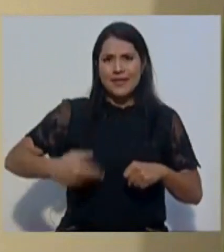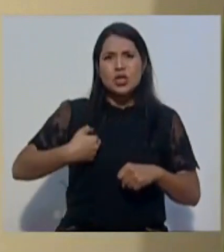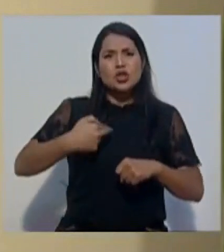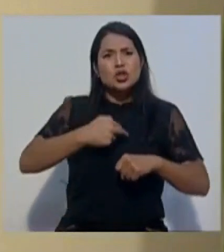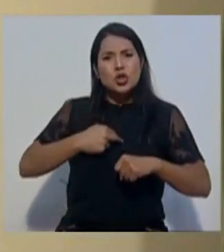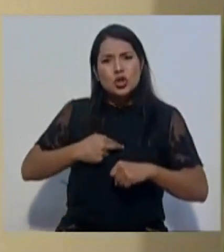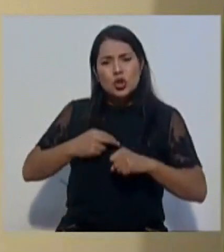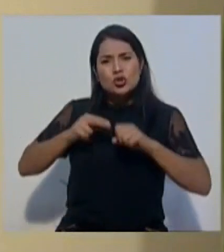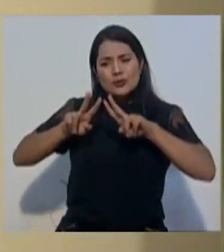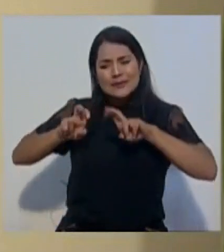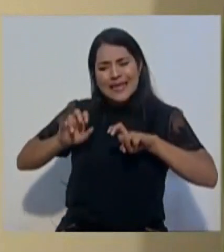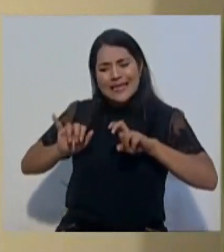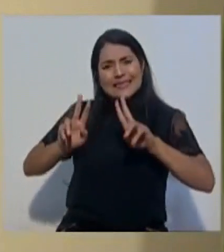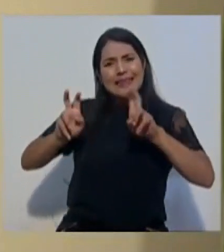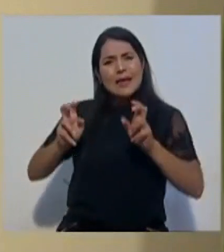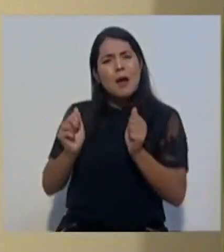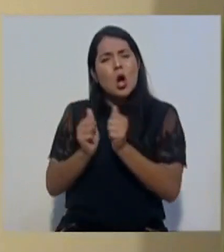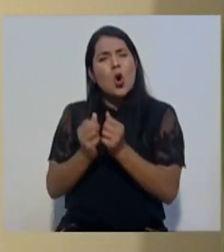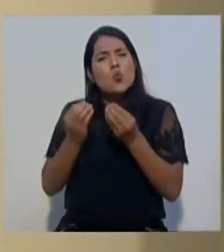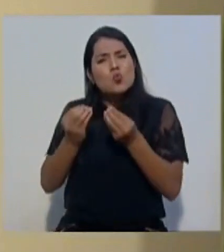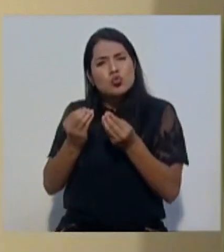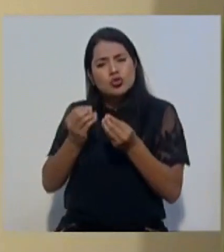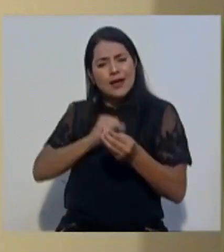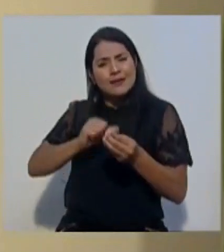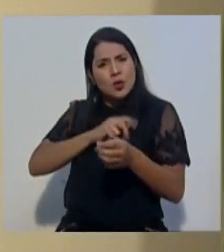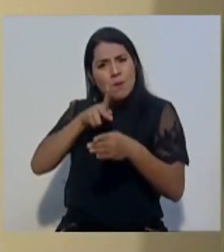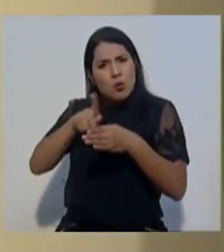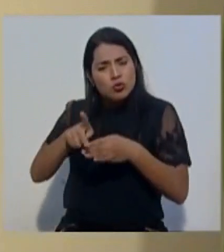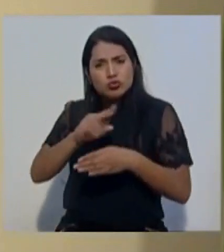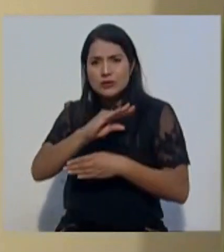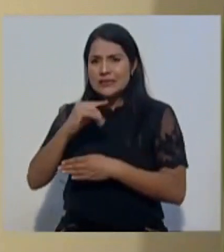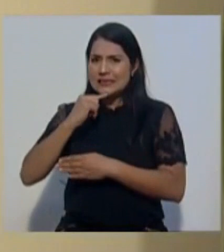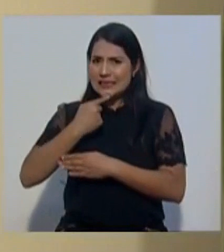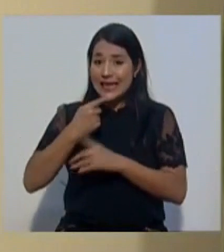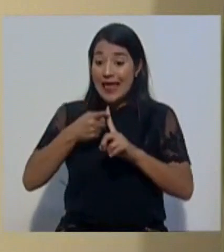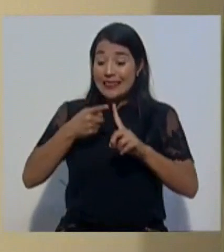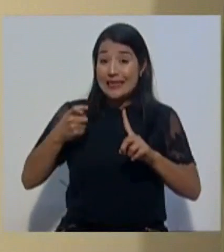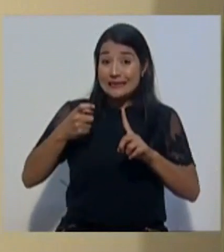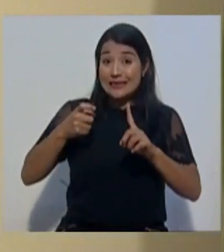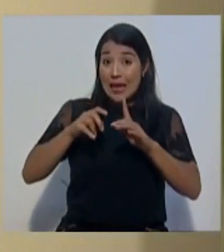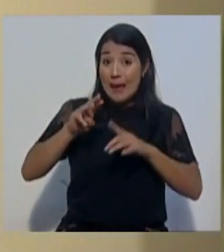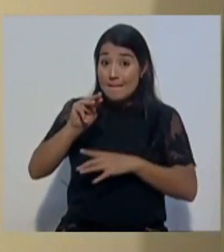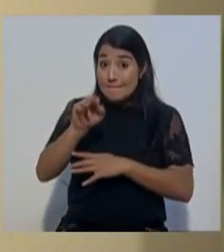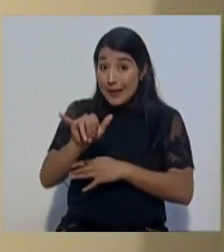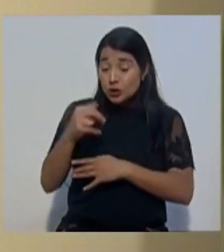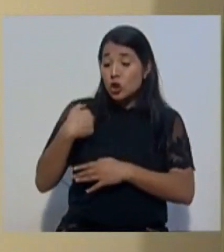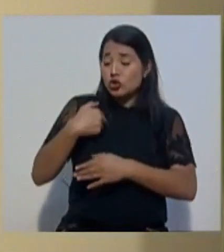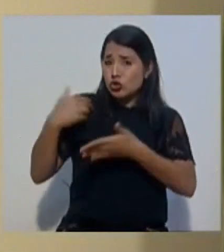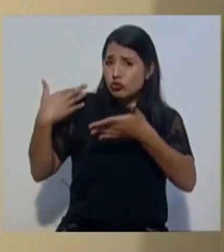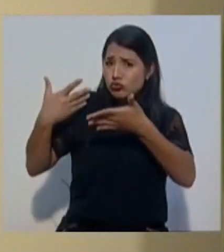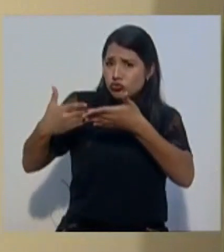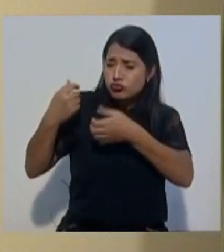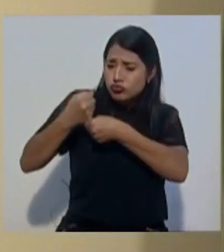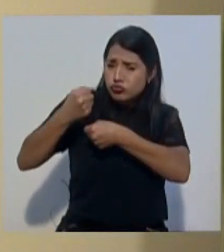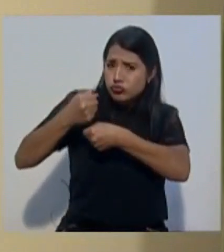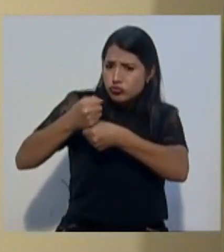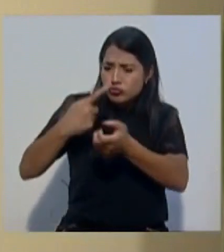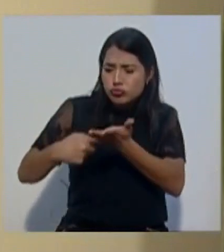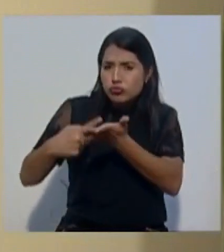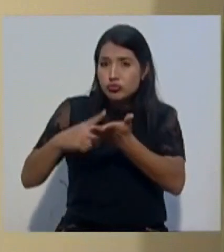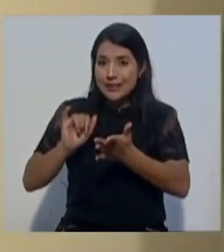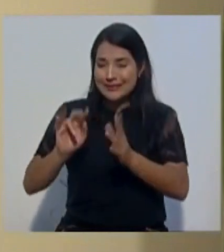un equipo que realmente se ha abocado a eso. Tenemos una mesa de trabajo desde el mes de mayo y así como por eso es